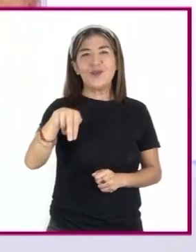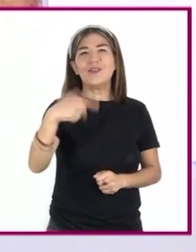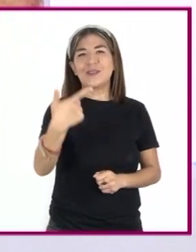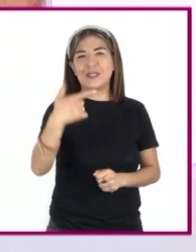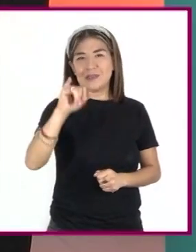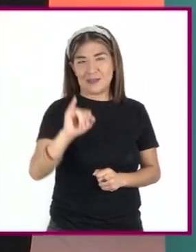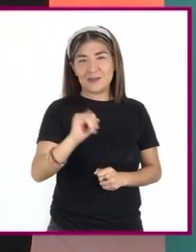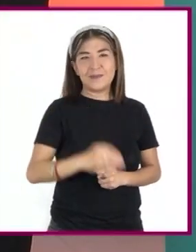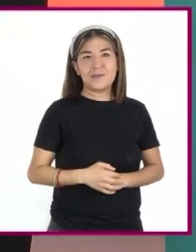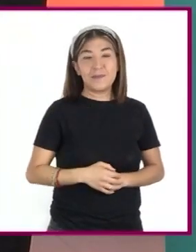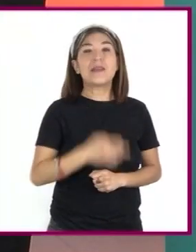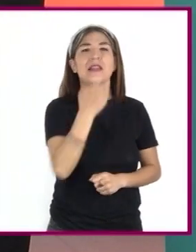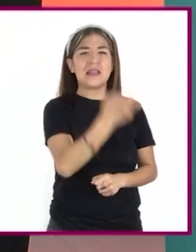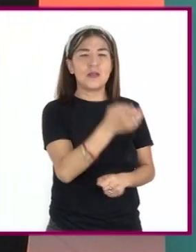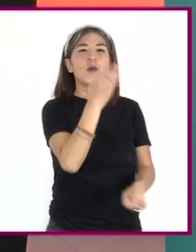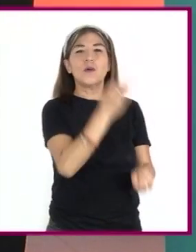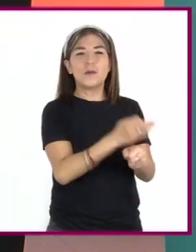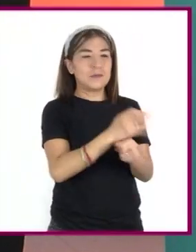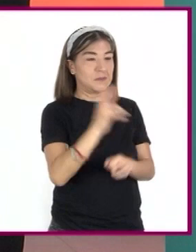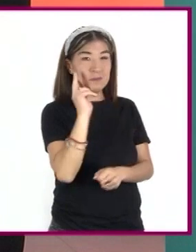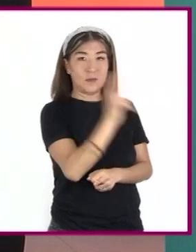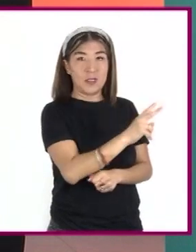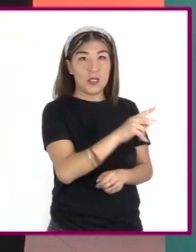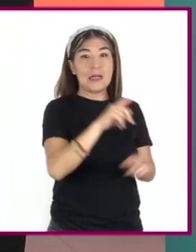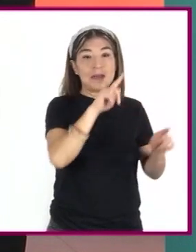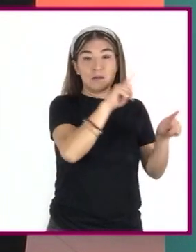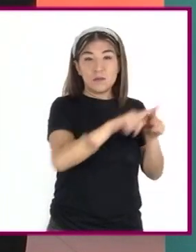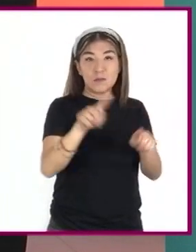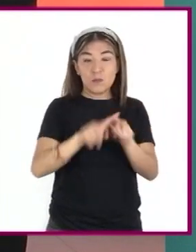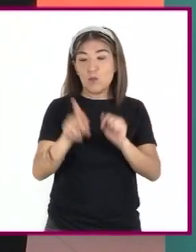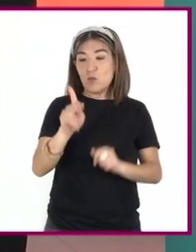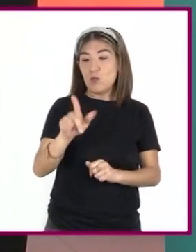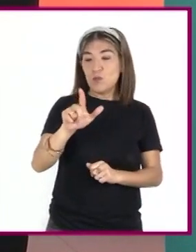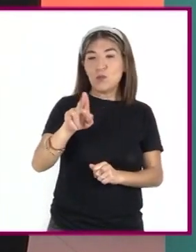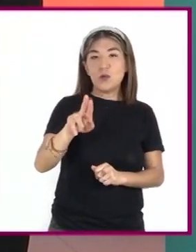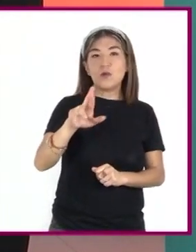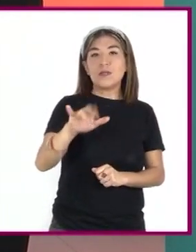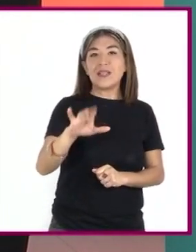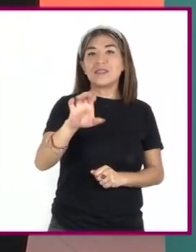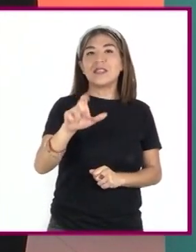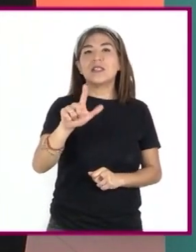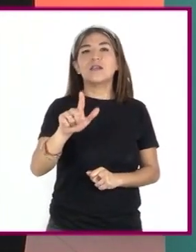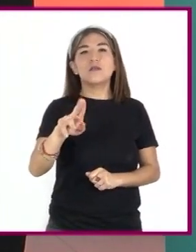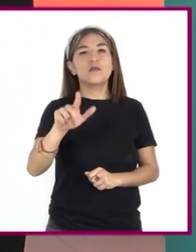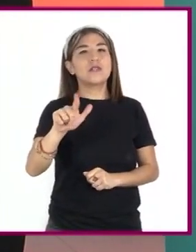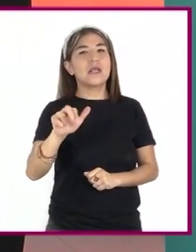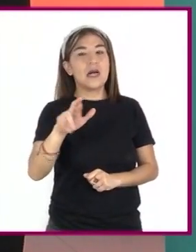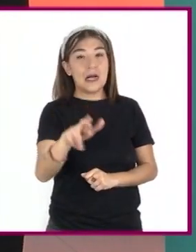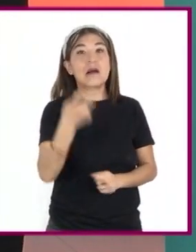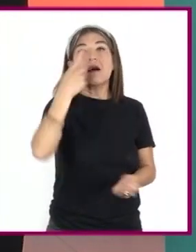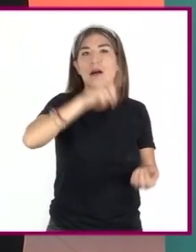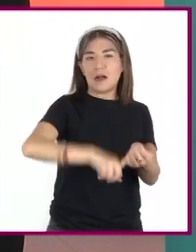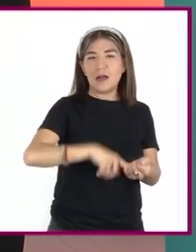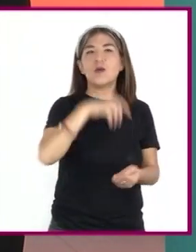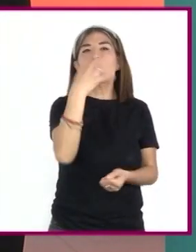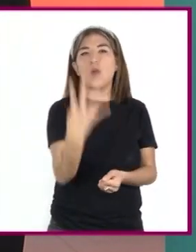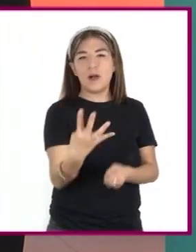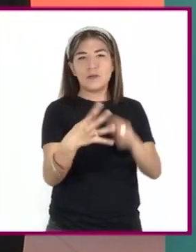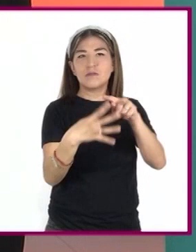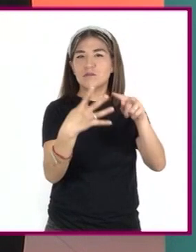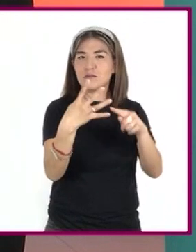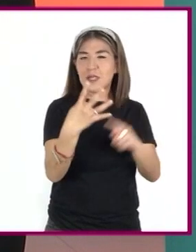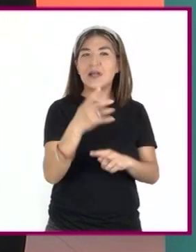Entonces, podemos considerar que los organismos pluricelulares están presentes en 4 de los 5